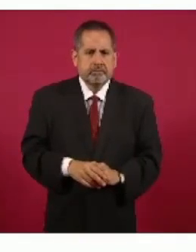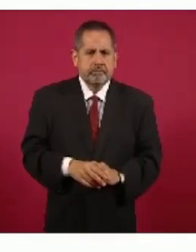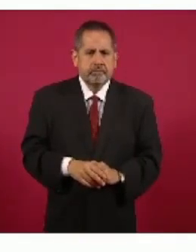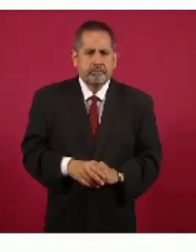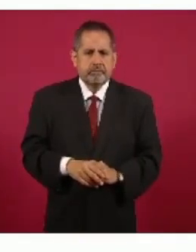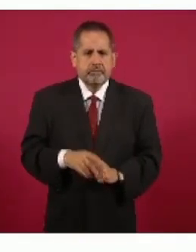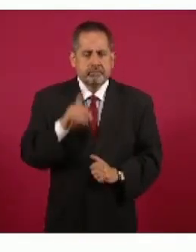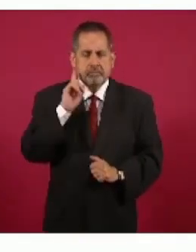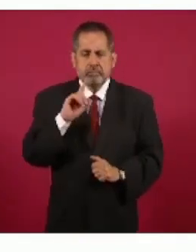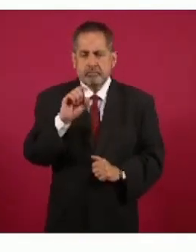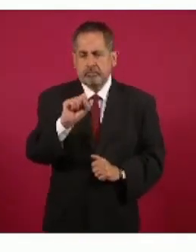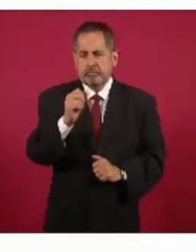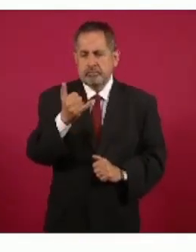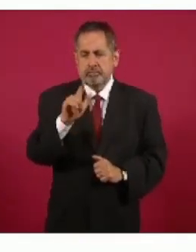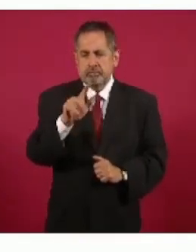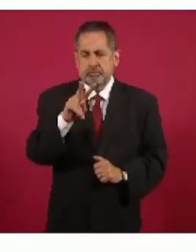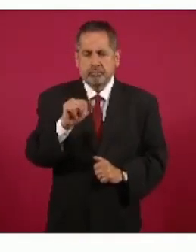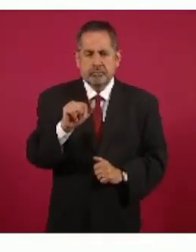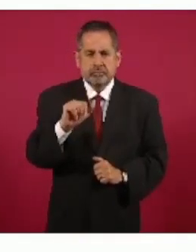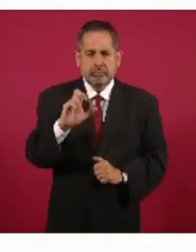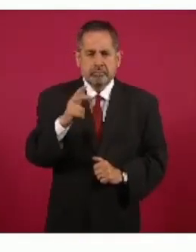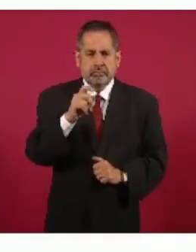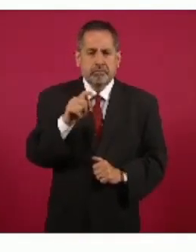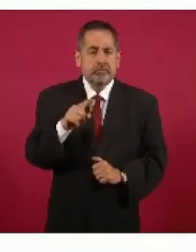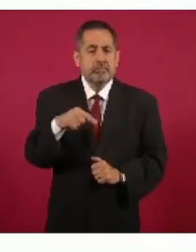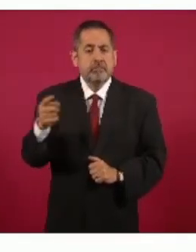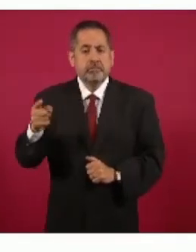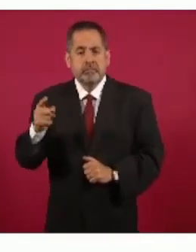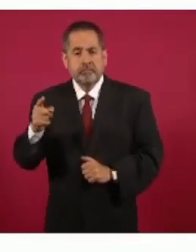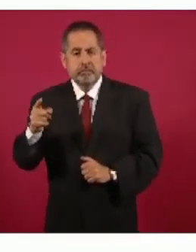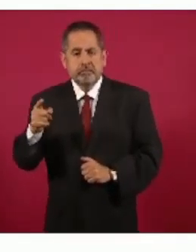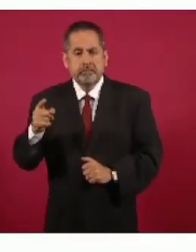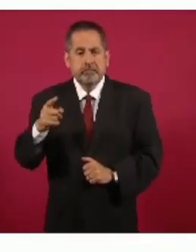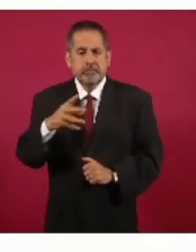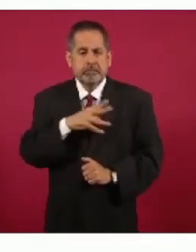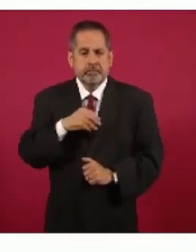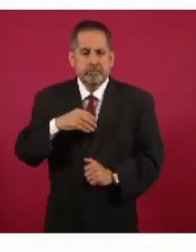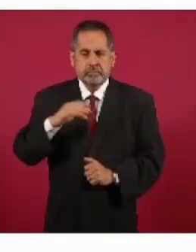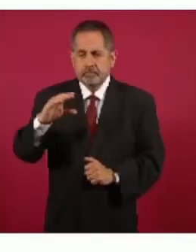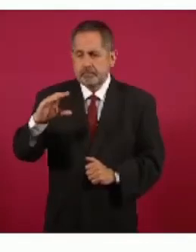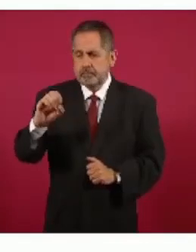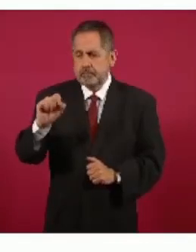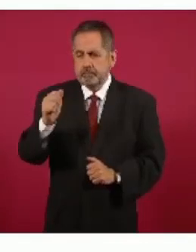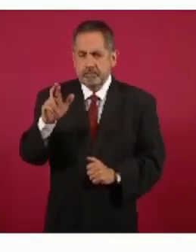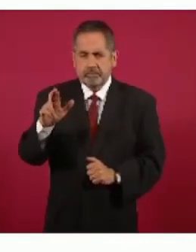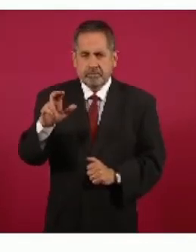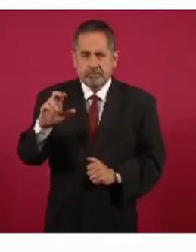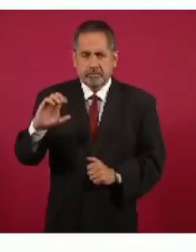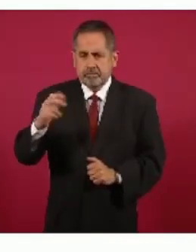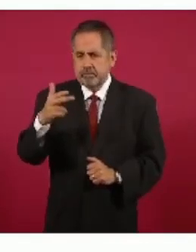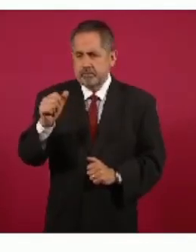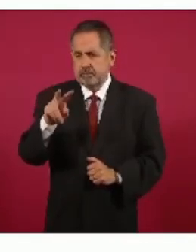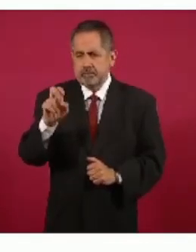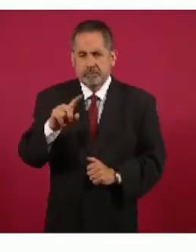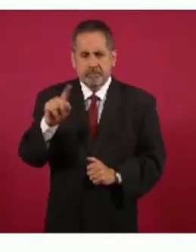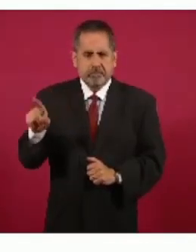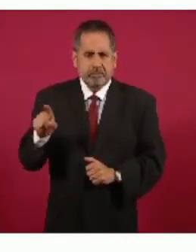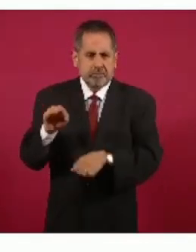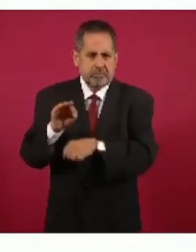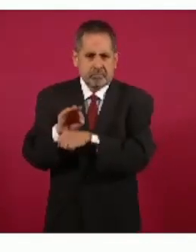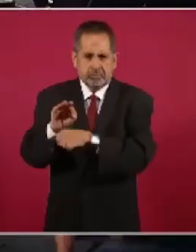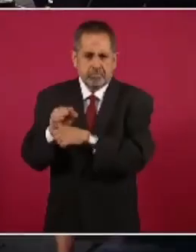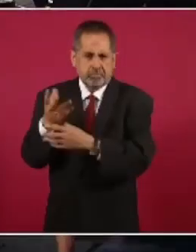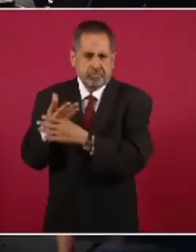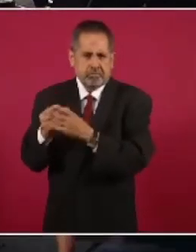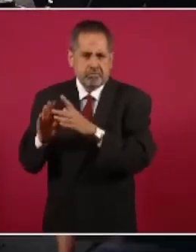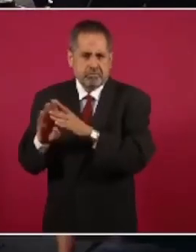Silvia Chávez Delgado, hija de César Chávez, luchador defensor de migrantes